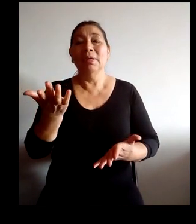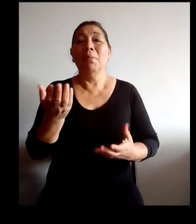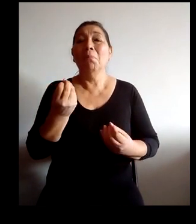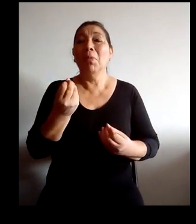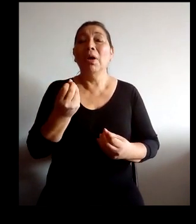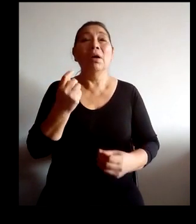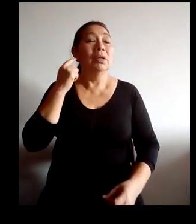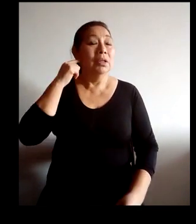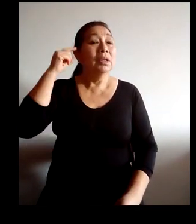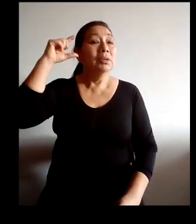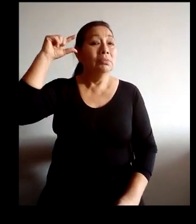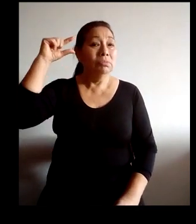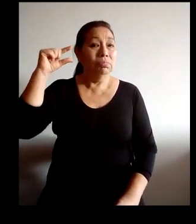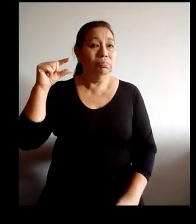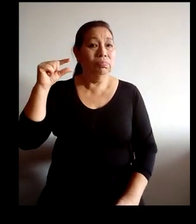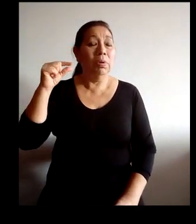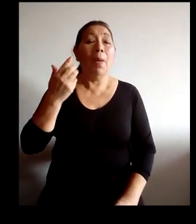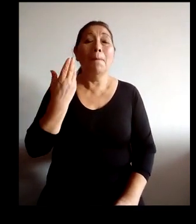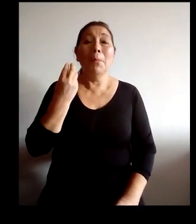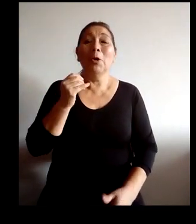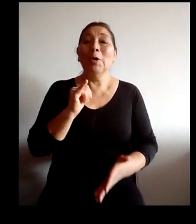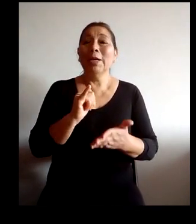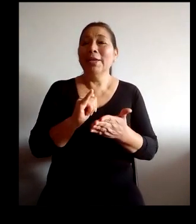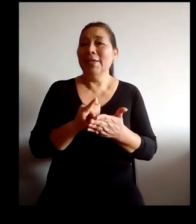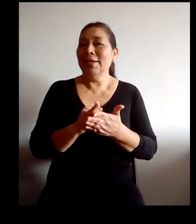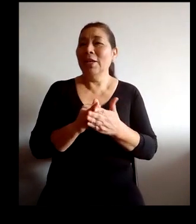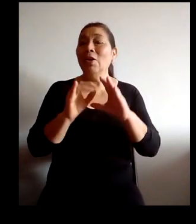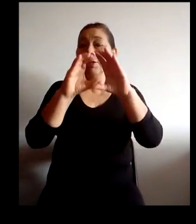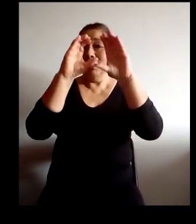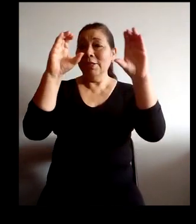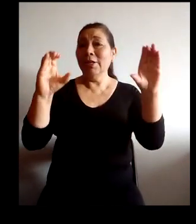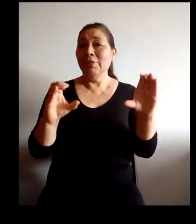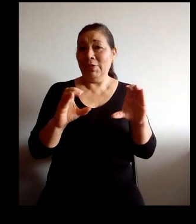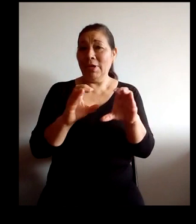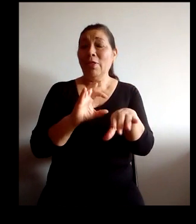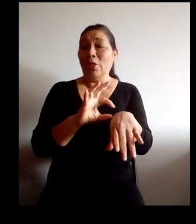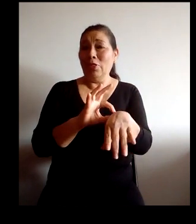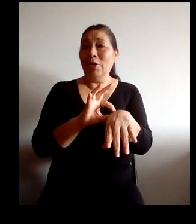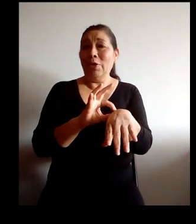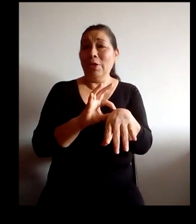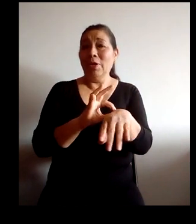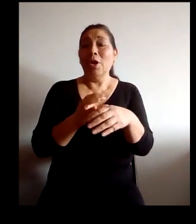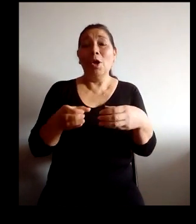la Comisión Médica del Hospital Eleazar Guzmán Barrón de Nuevo Chimbote.